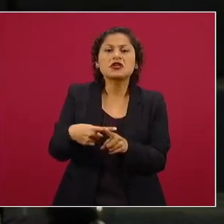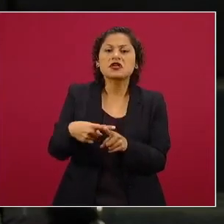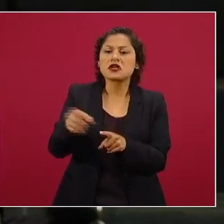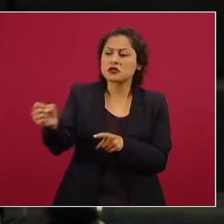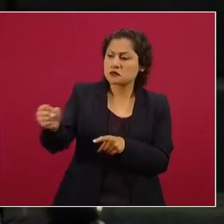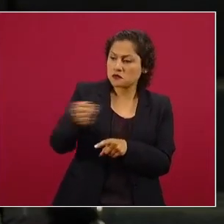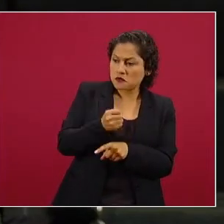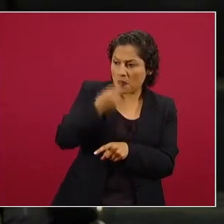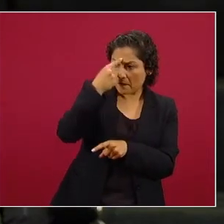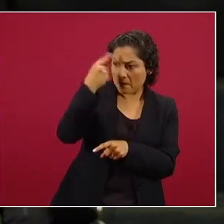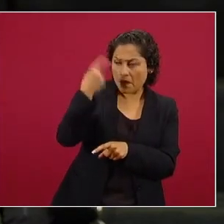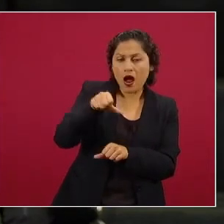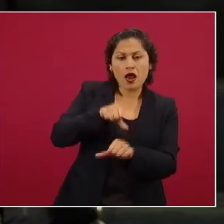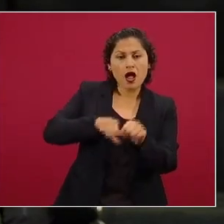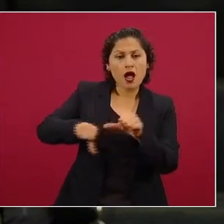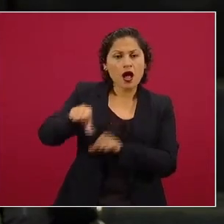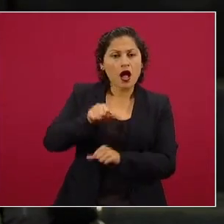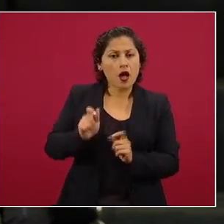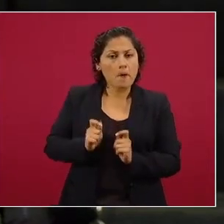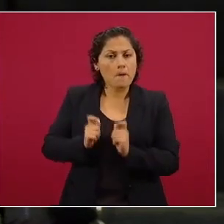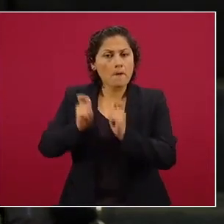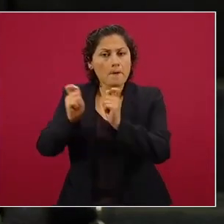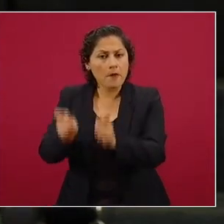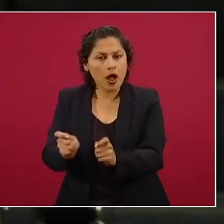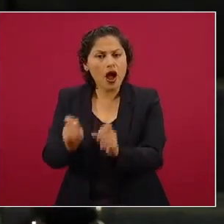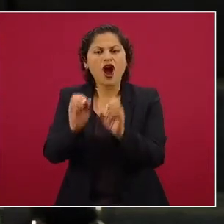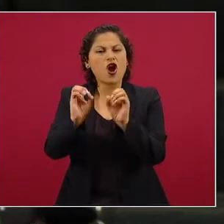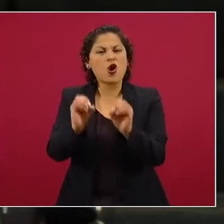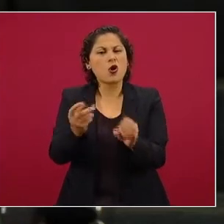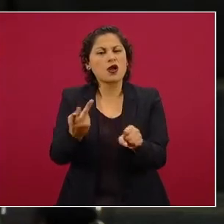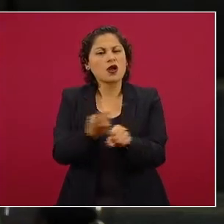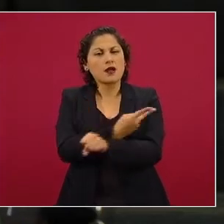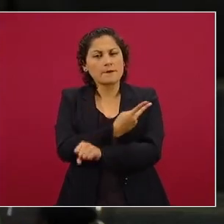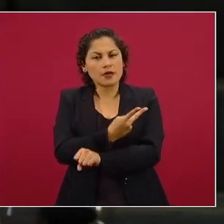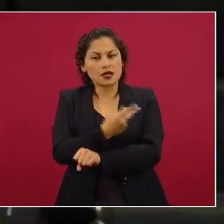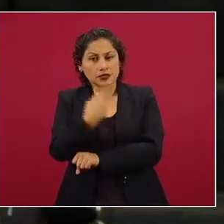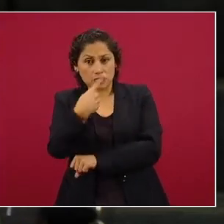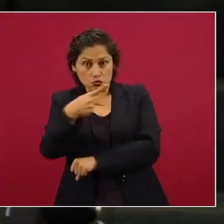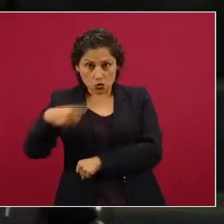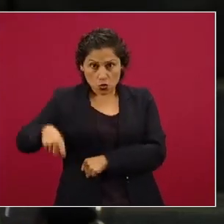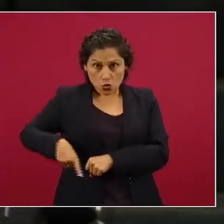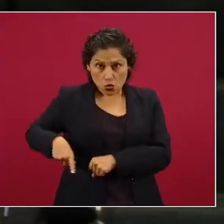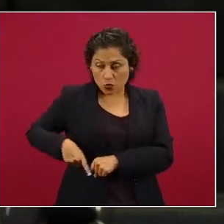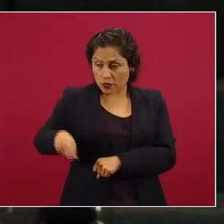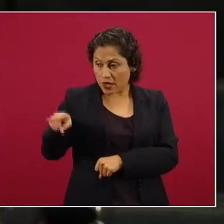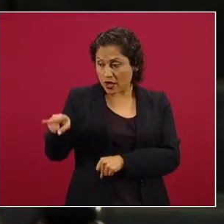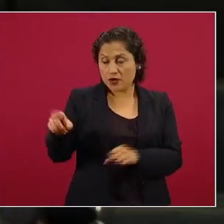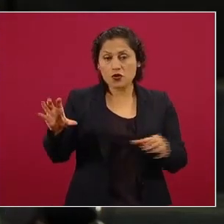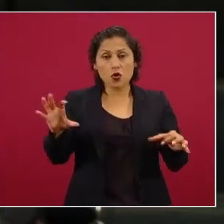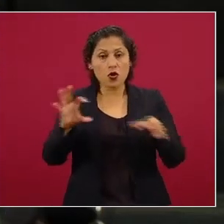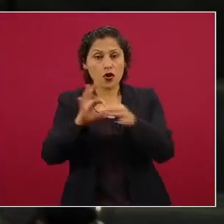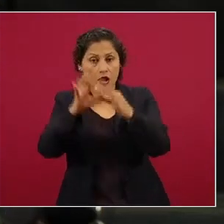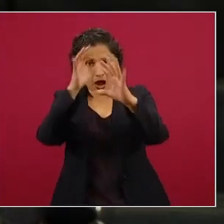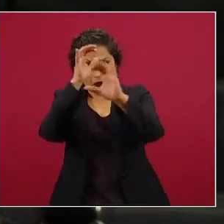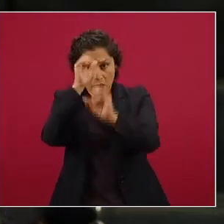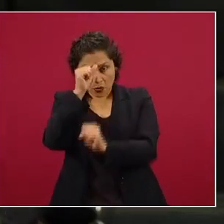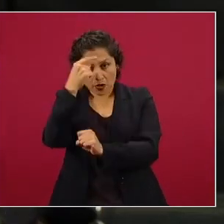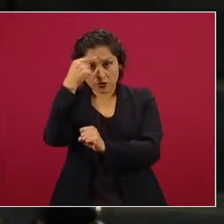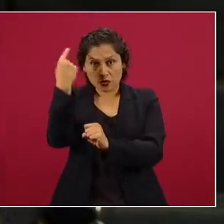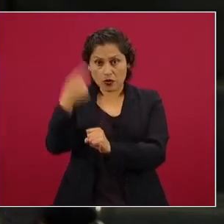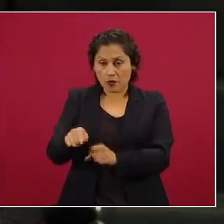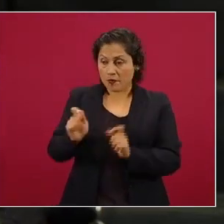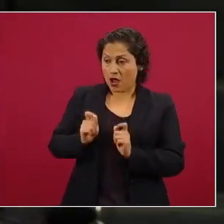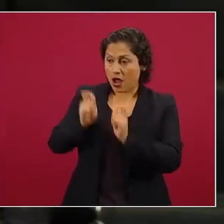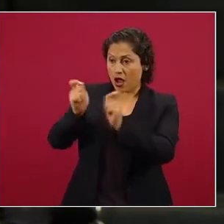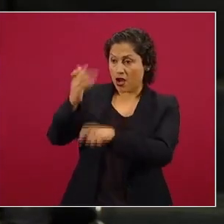Limón Hernández? ¿O cuáles fueron los acuerdos con su gobierno para que dejara el cargo como líder petrolero? Porque